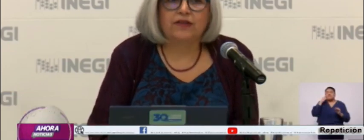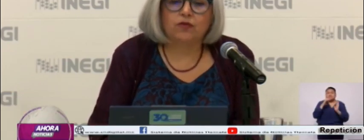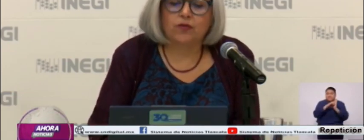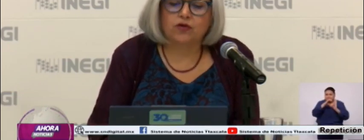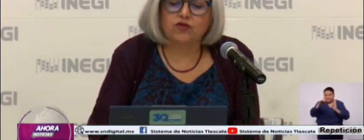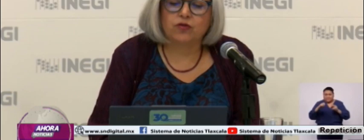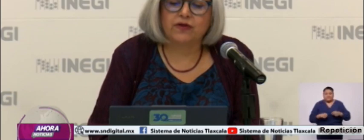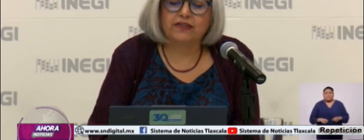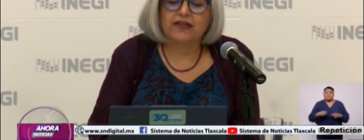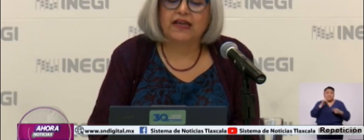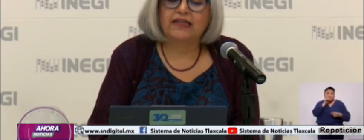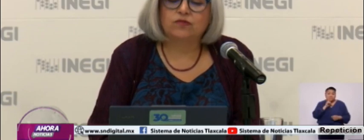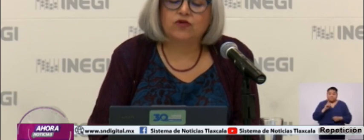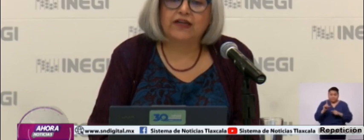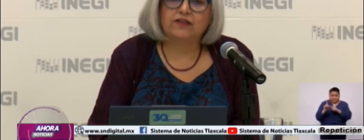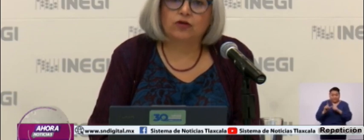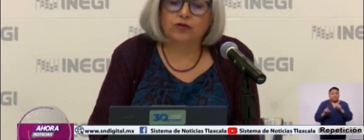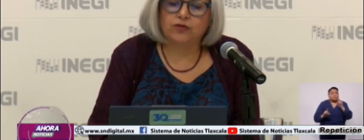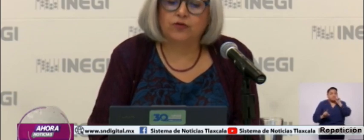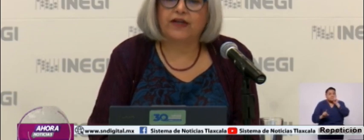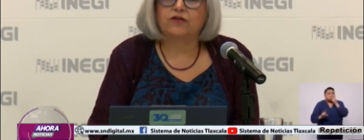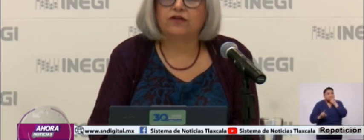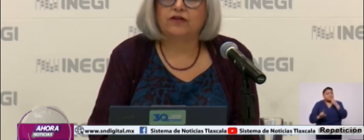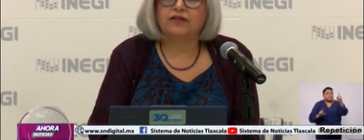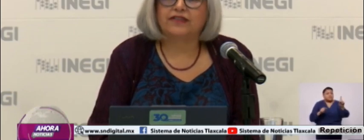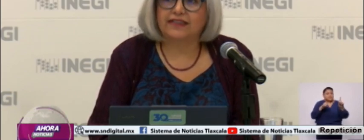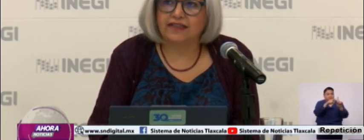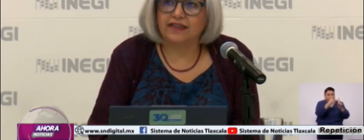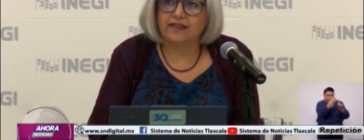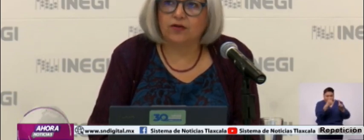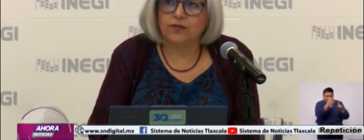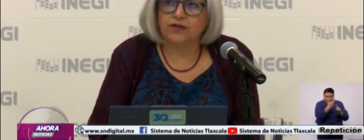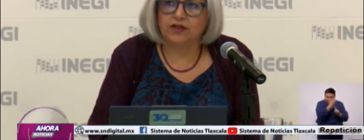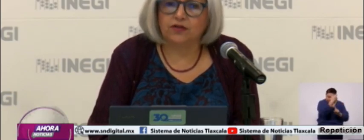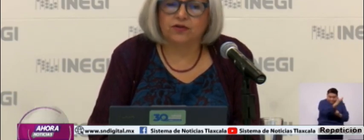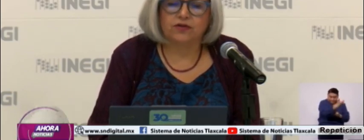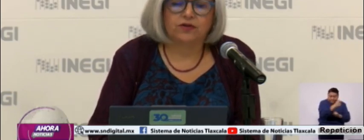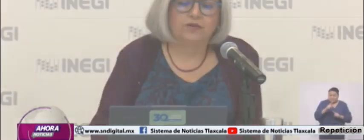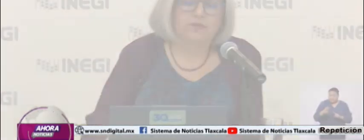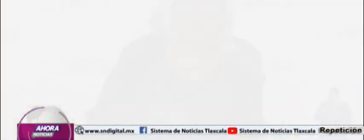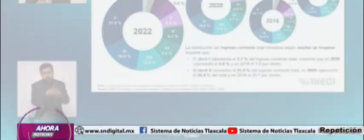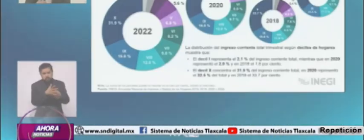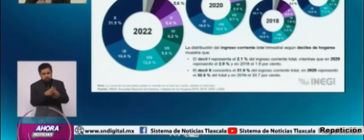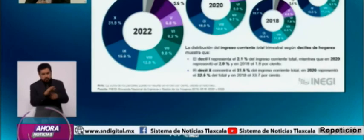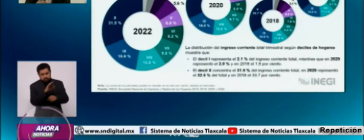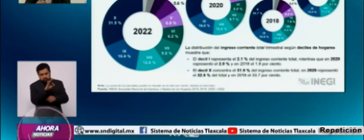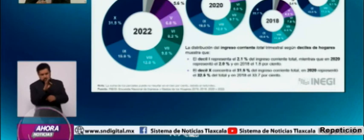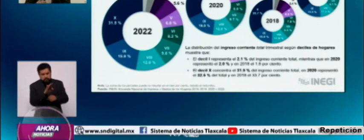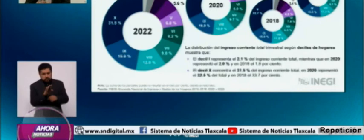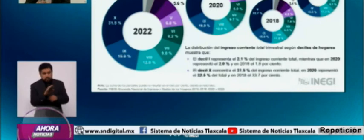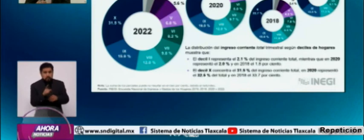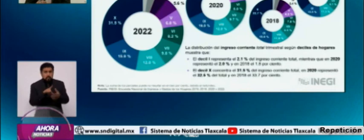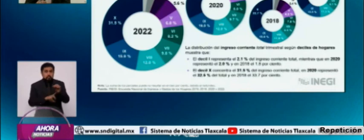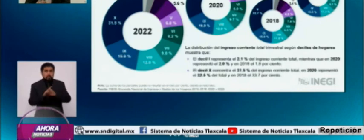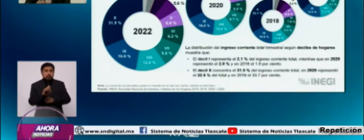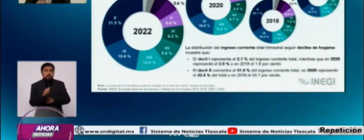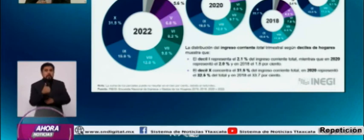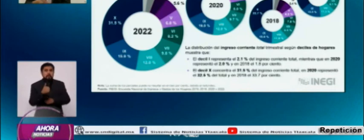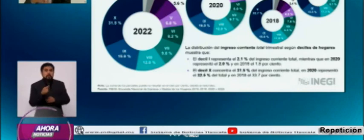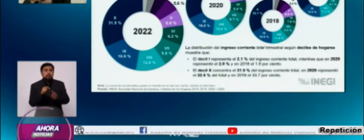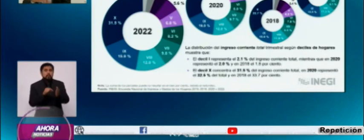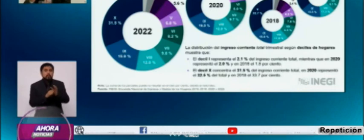pesos recibido por los hombres, las mujeres solo obtuvieron 65%. Y es que según la ENIC,